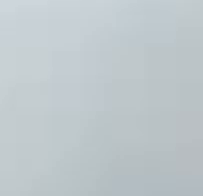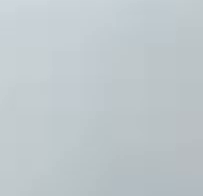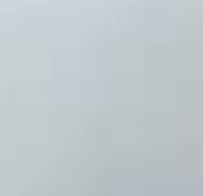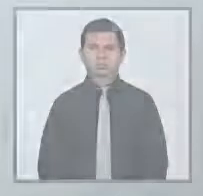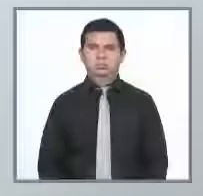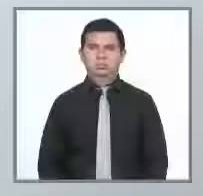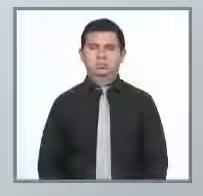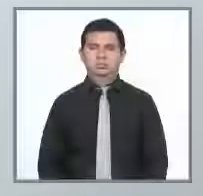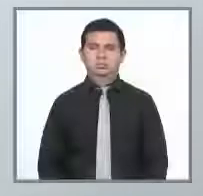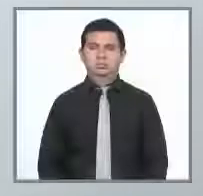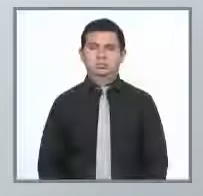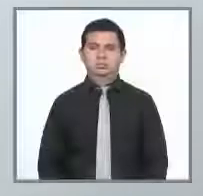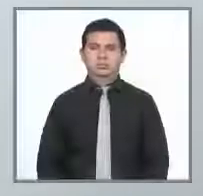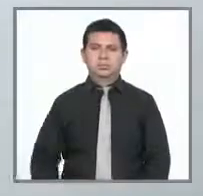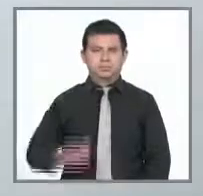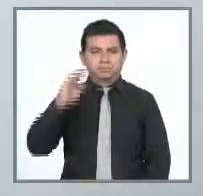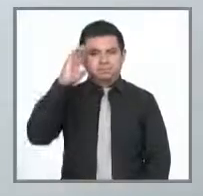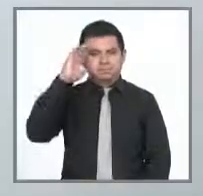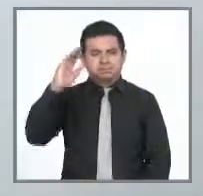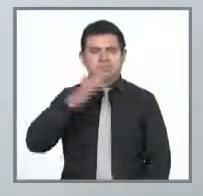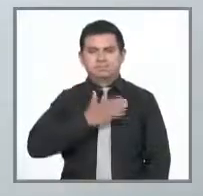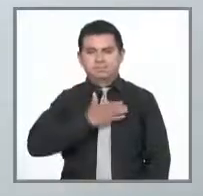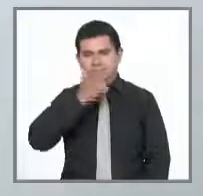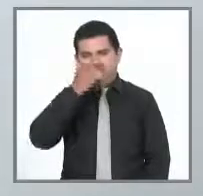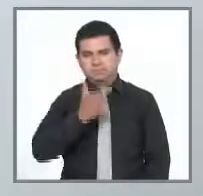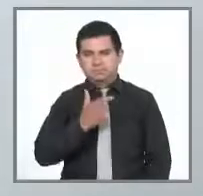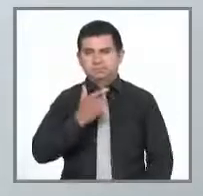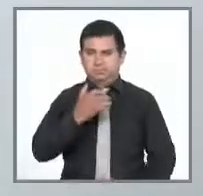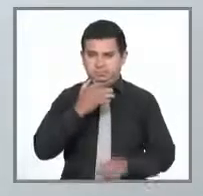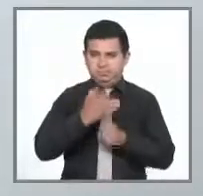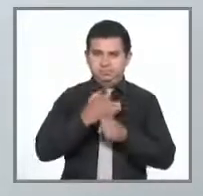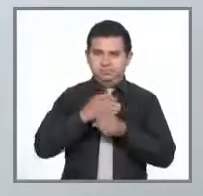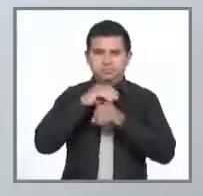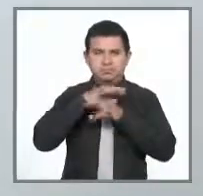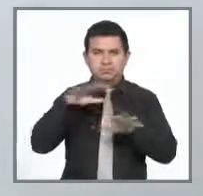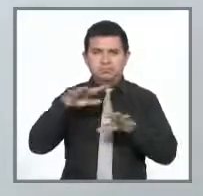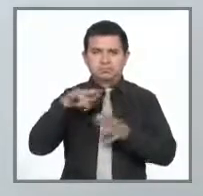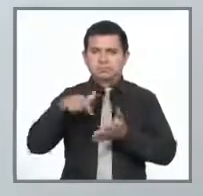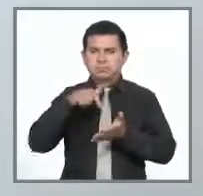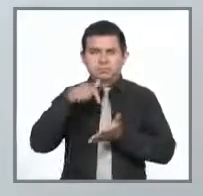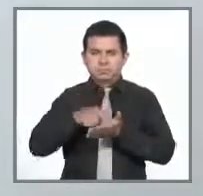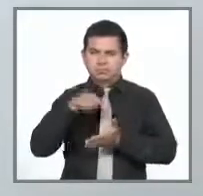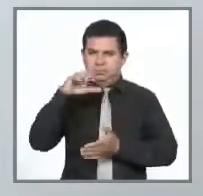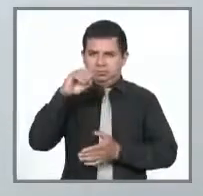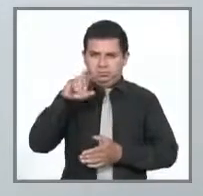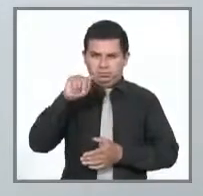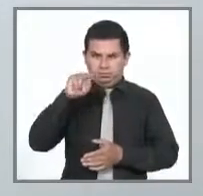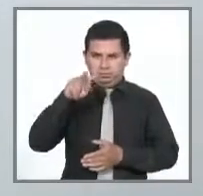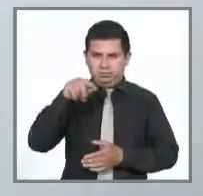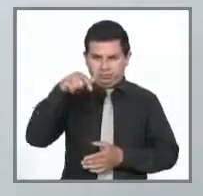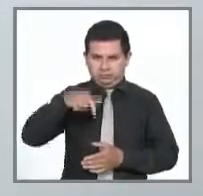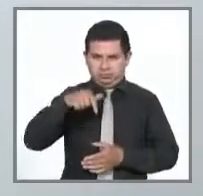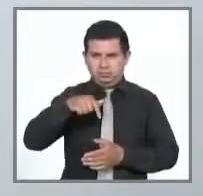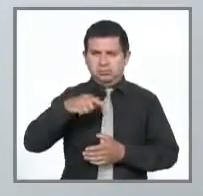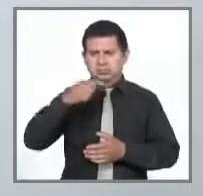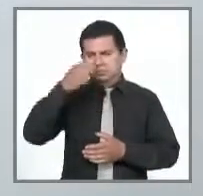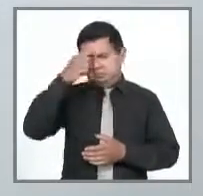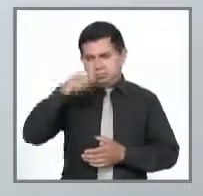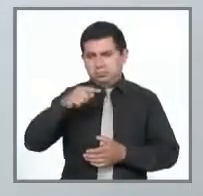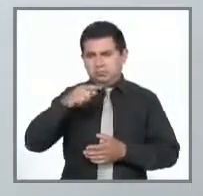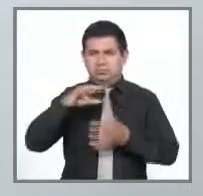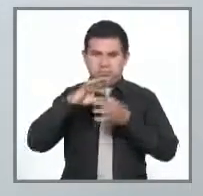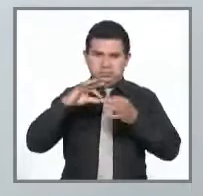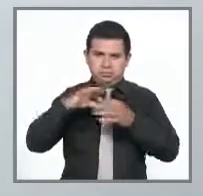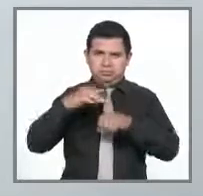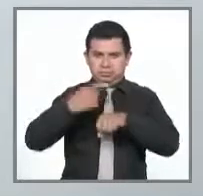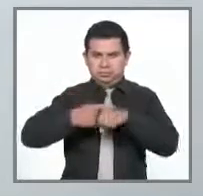hola qué tal muy buenas noches bienvenidos bienvenidas a esta transmisión que realizamos desde la corporación oaxaqueña de radio y televisión para llevarle el panorama